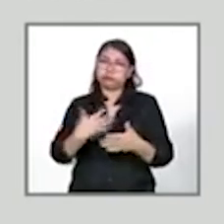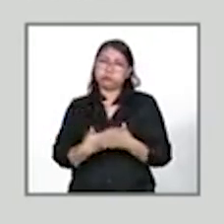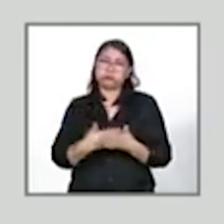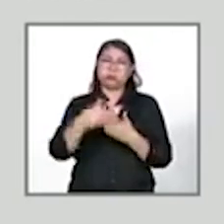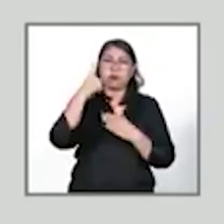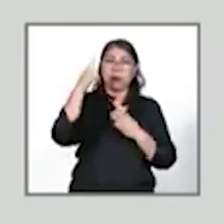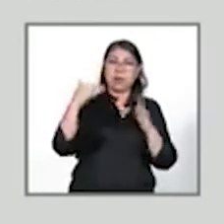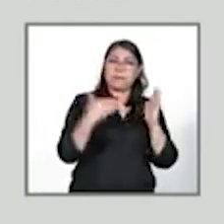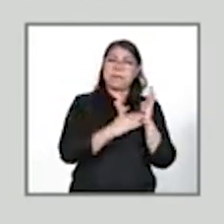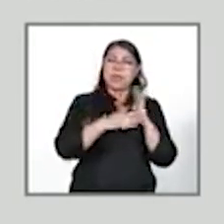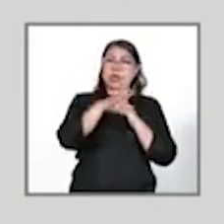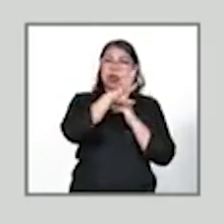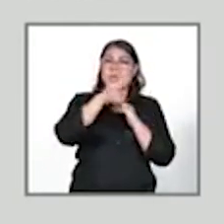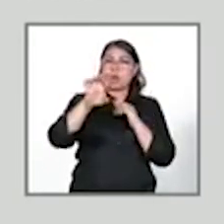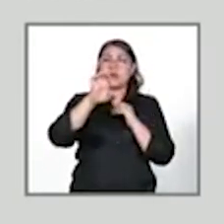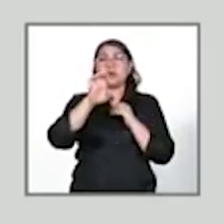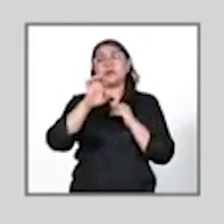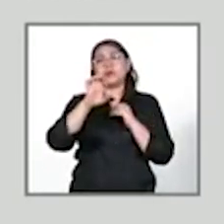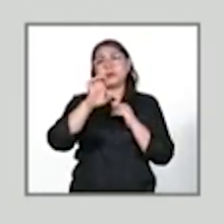existen